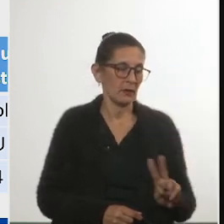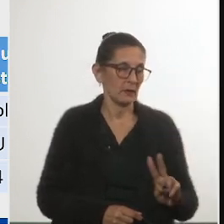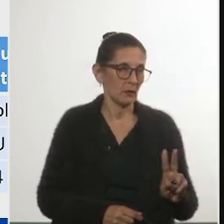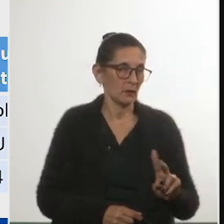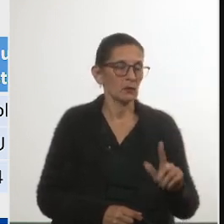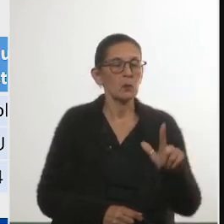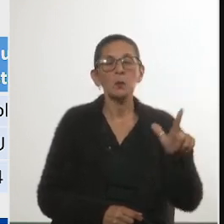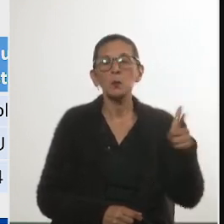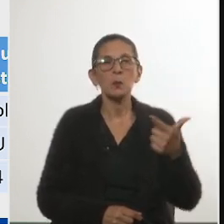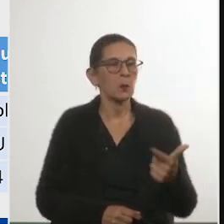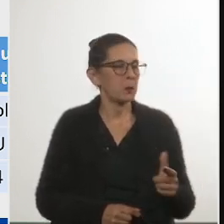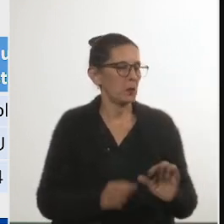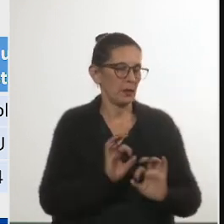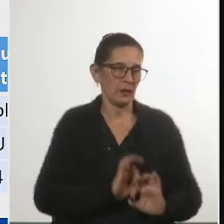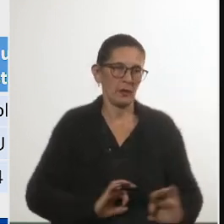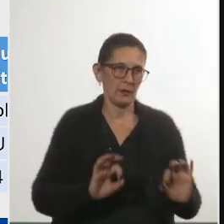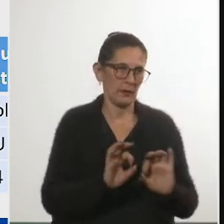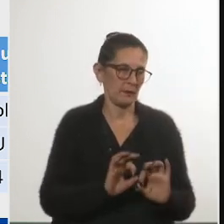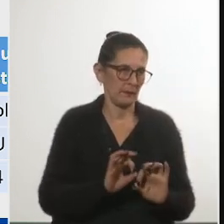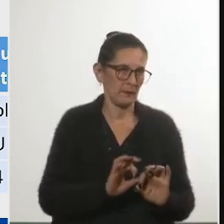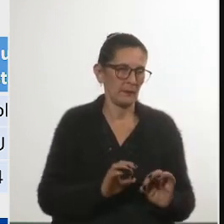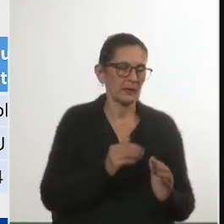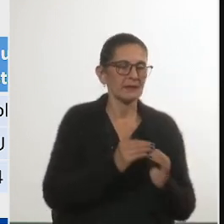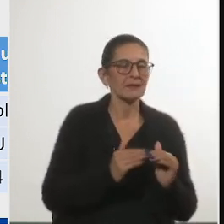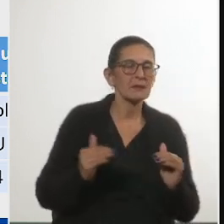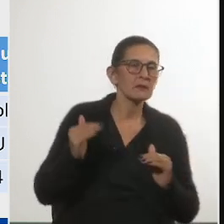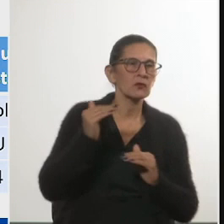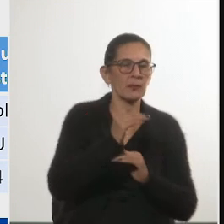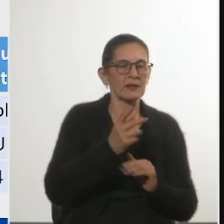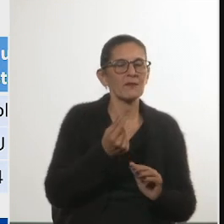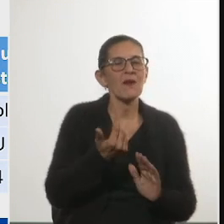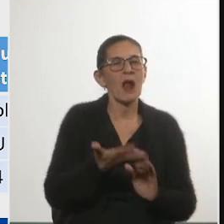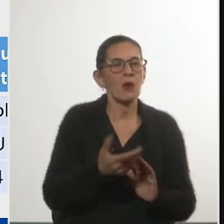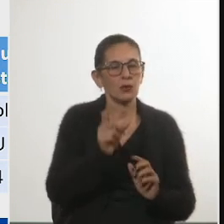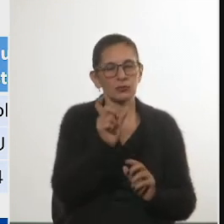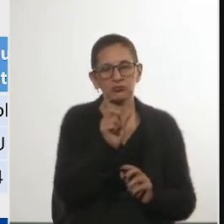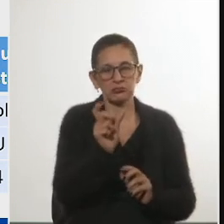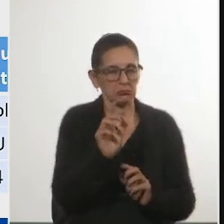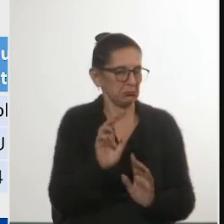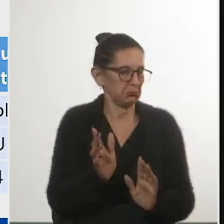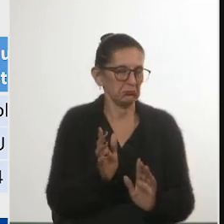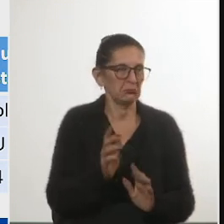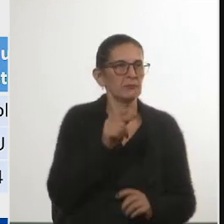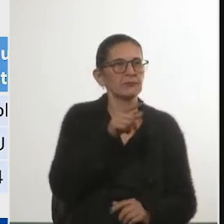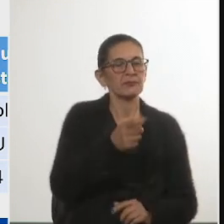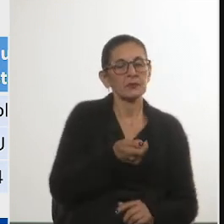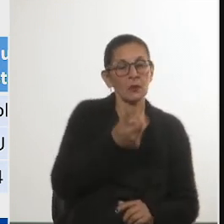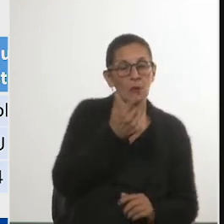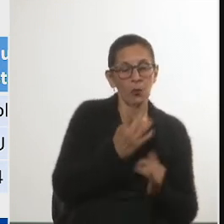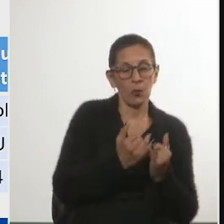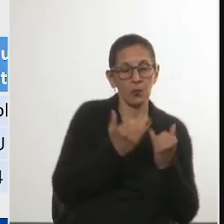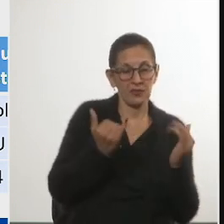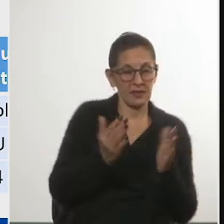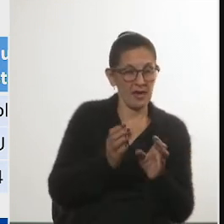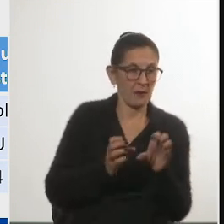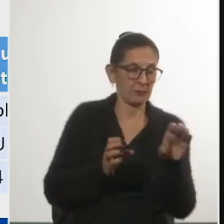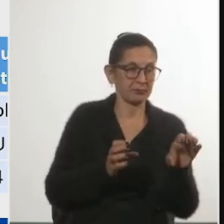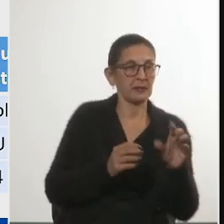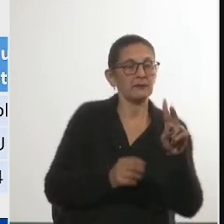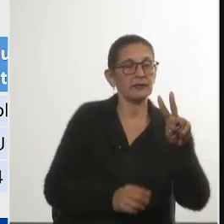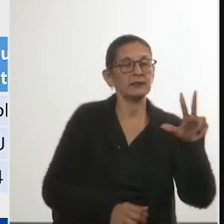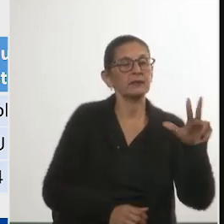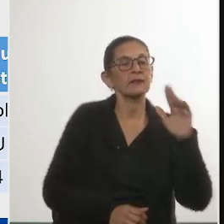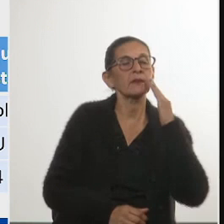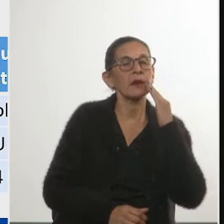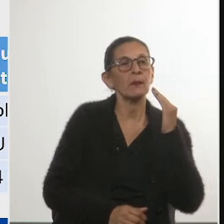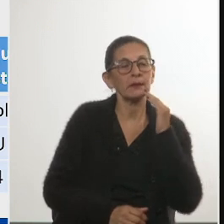abril, no hubo ningún día en el que se sobrepasaran los valores mínimos. Recién tuvimos un día aislado, que fue el 23